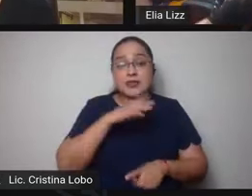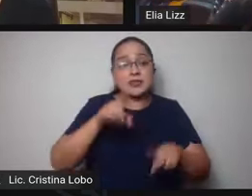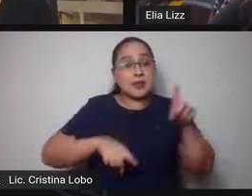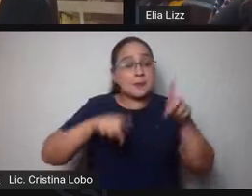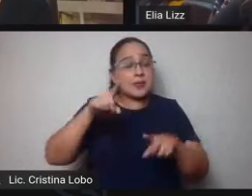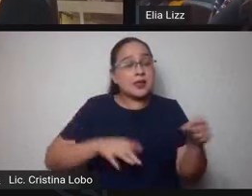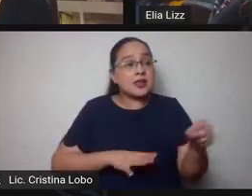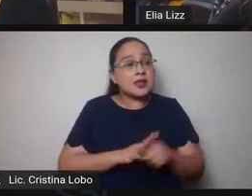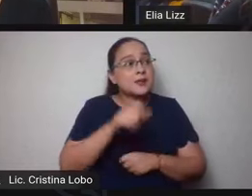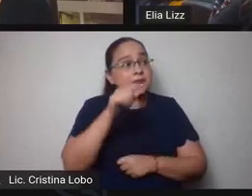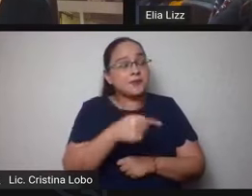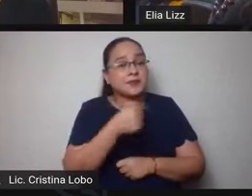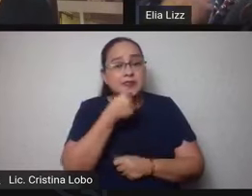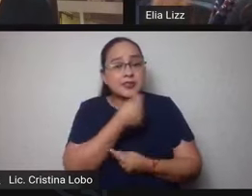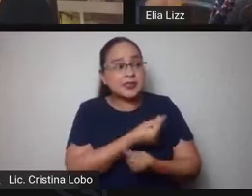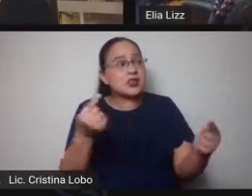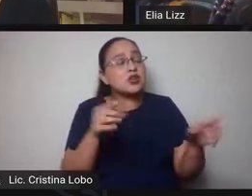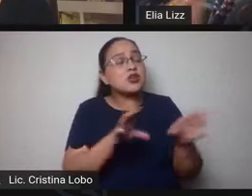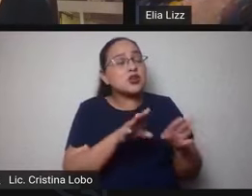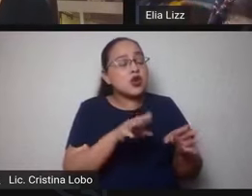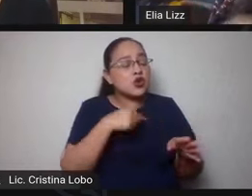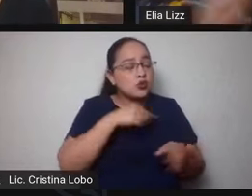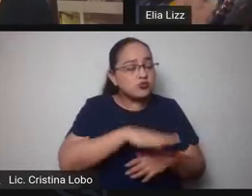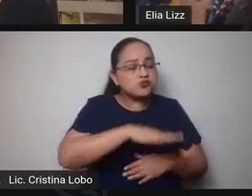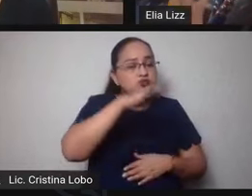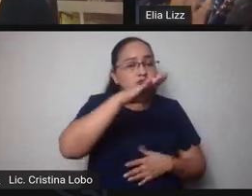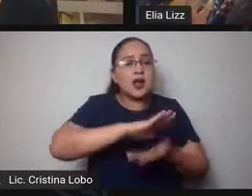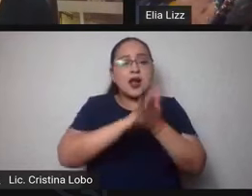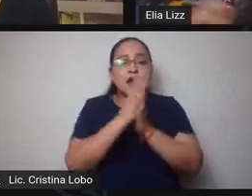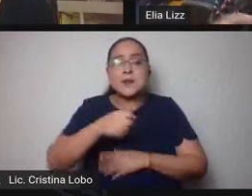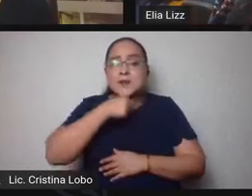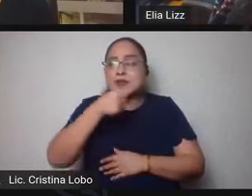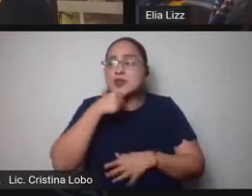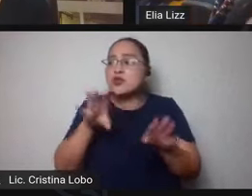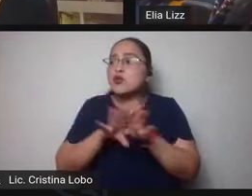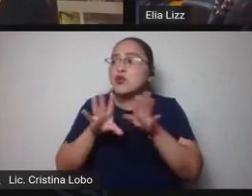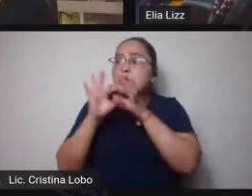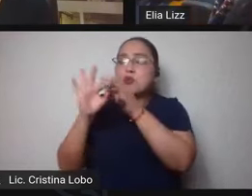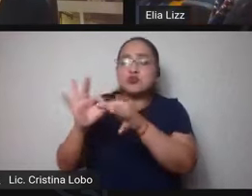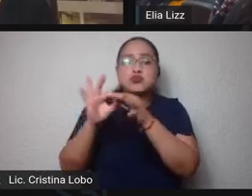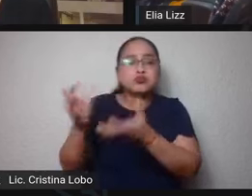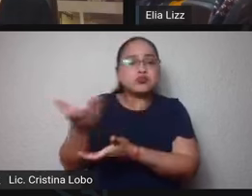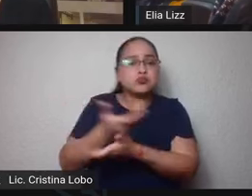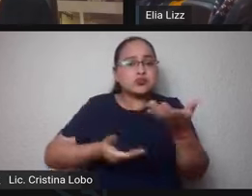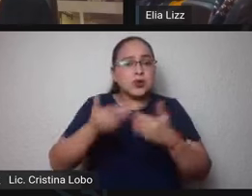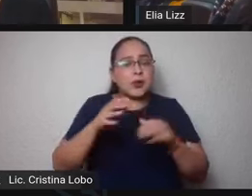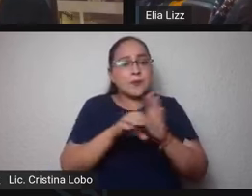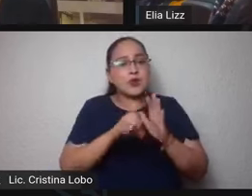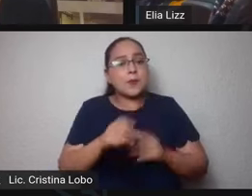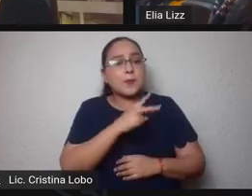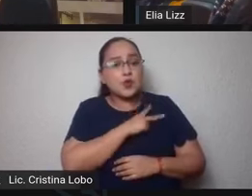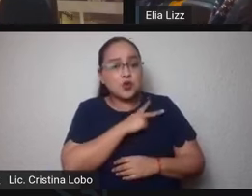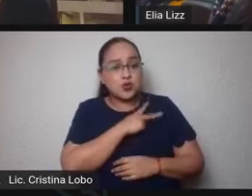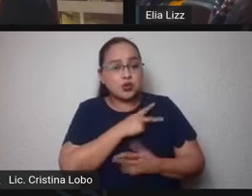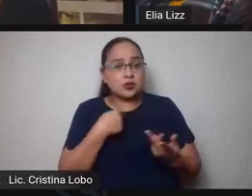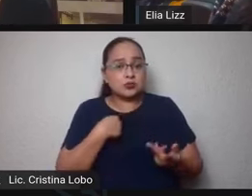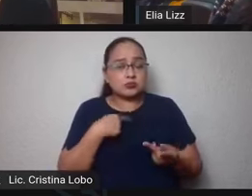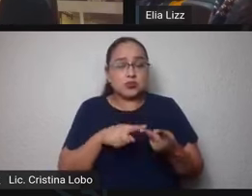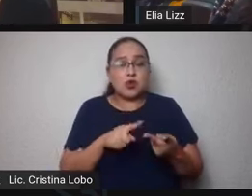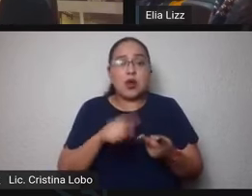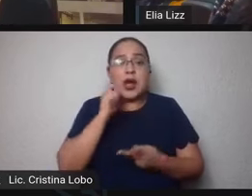forma en la que yo me relaciono en la vejez. En la vejez tenemos varios problemas. Viudez, ¿no? Duelos de